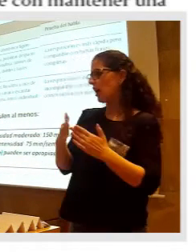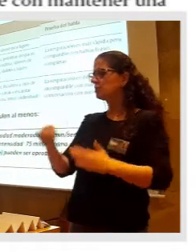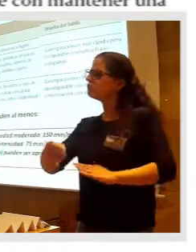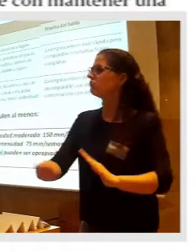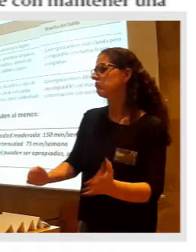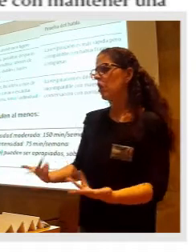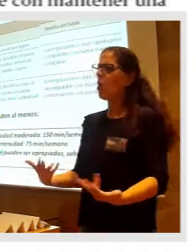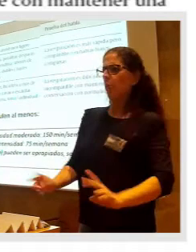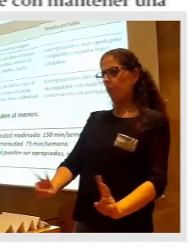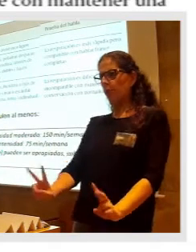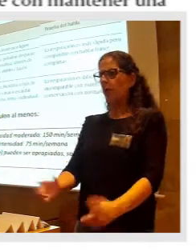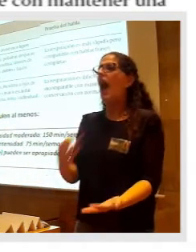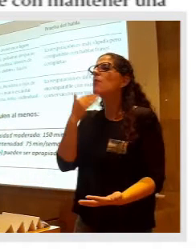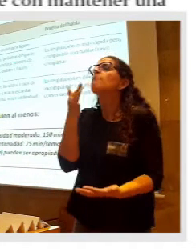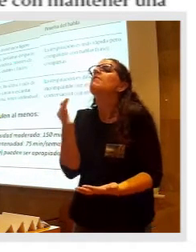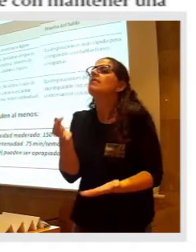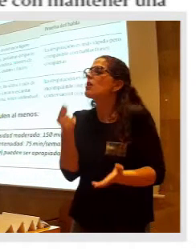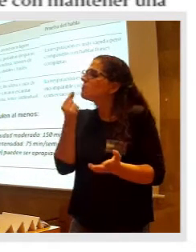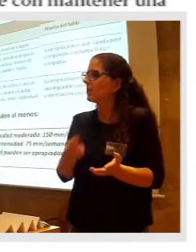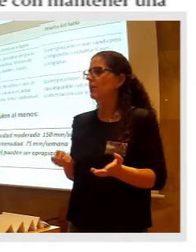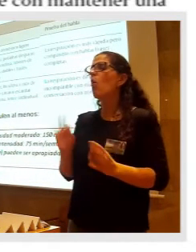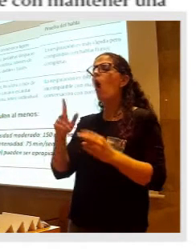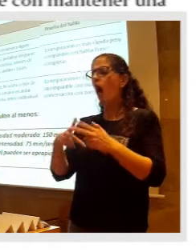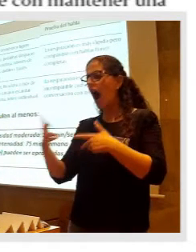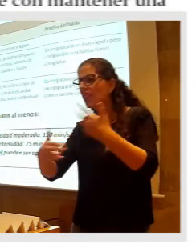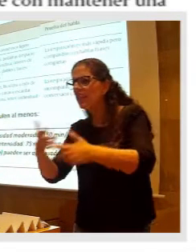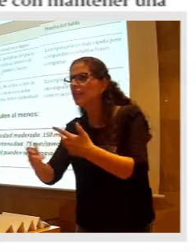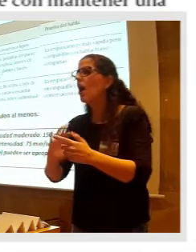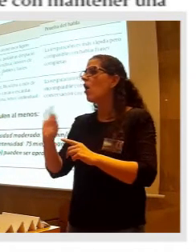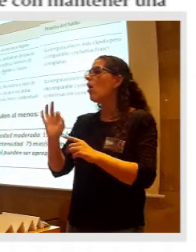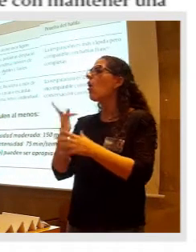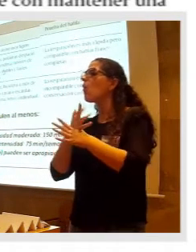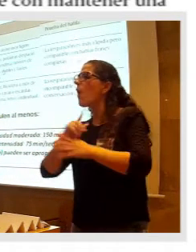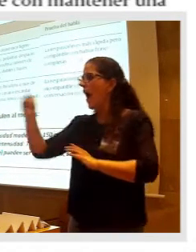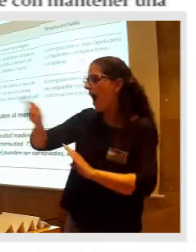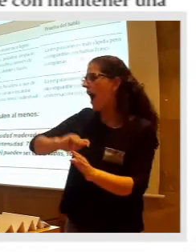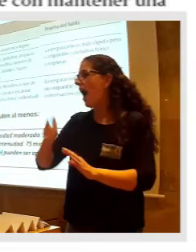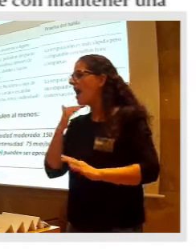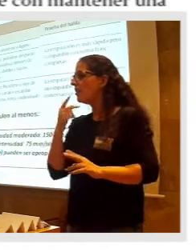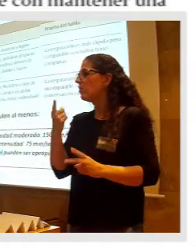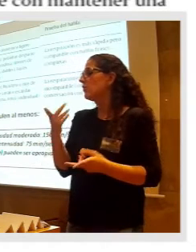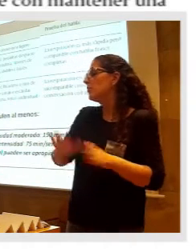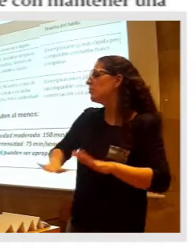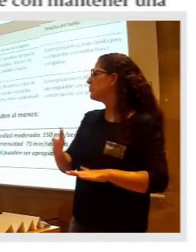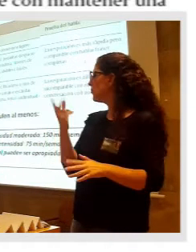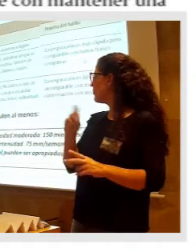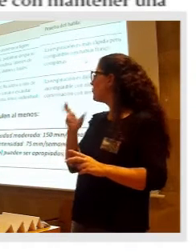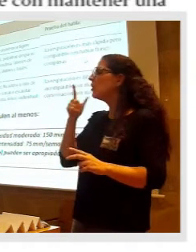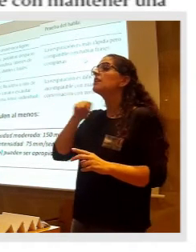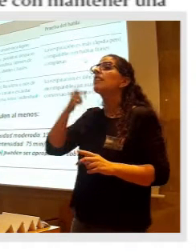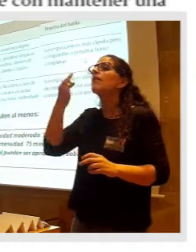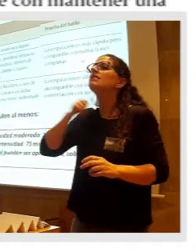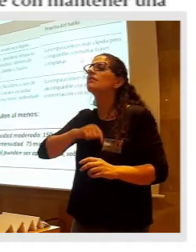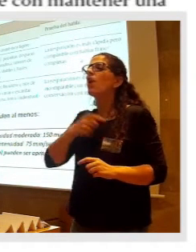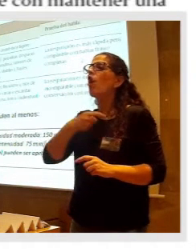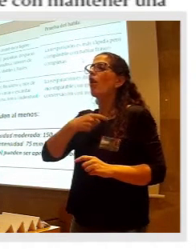para nada, pues también, claro que sí, ¿no? Labores de jardinería, jugar al tenis a dobles. ¿Y cómo lo sabríamos? Porque la respiración se nos